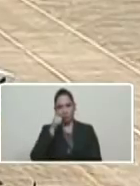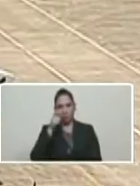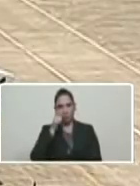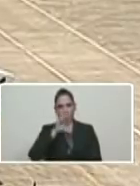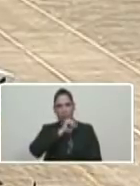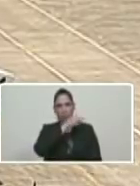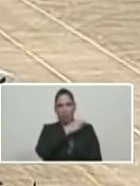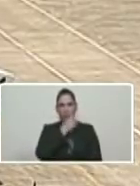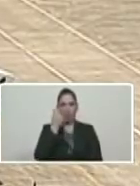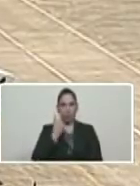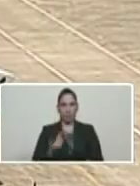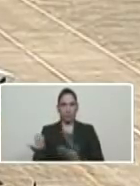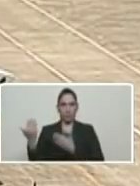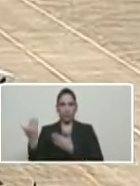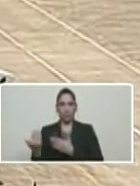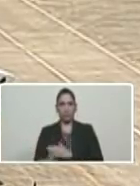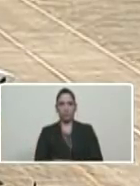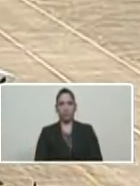Álvaro González.